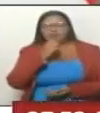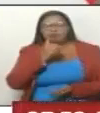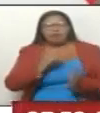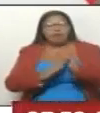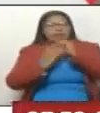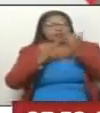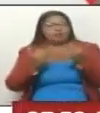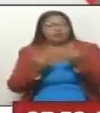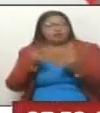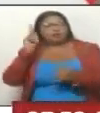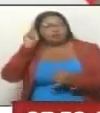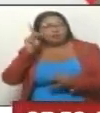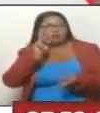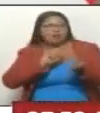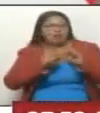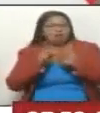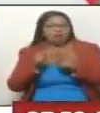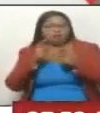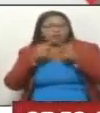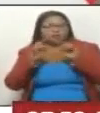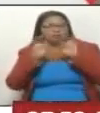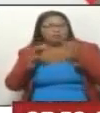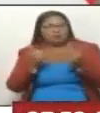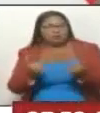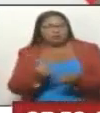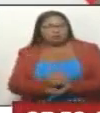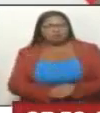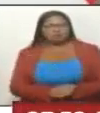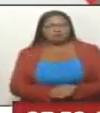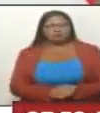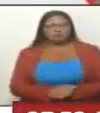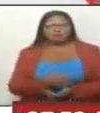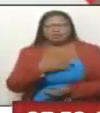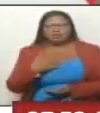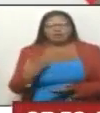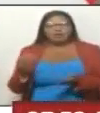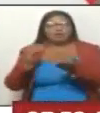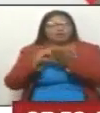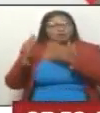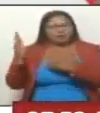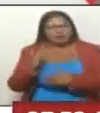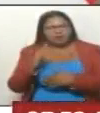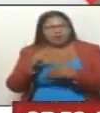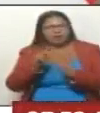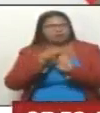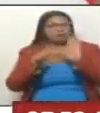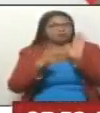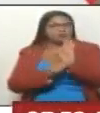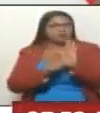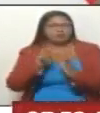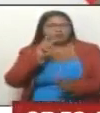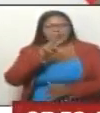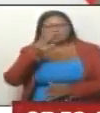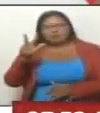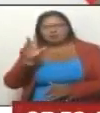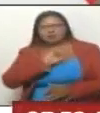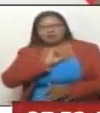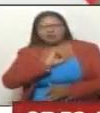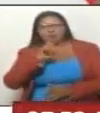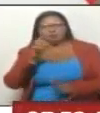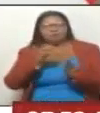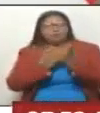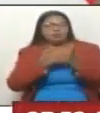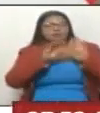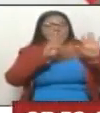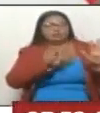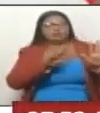profesores que están en el exterior en este momento que plantean regresar a la Constitución del 23 de enero